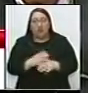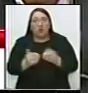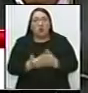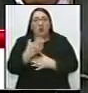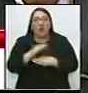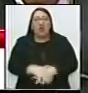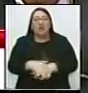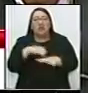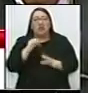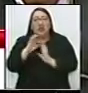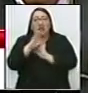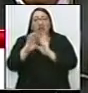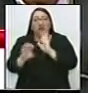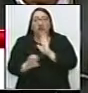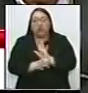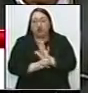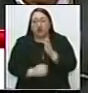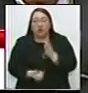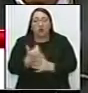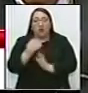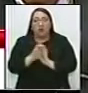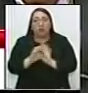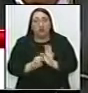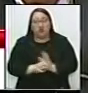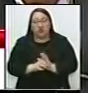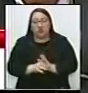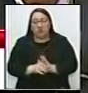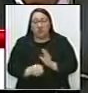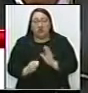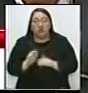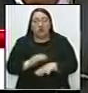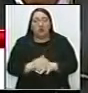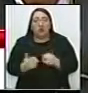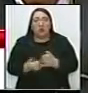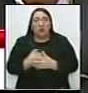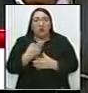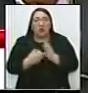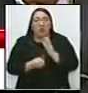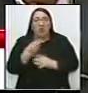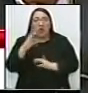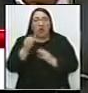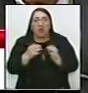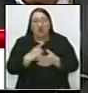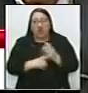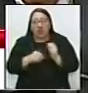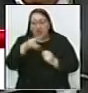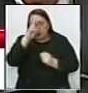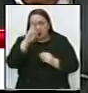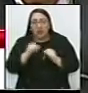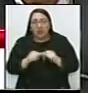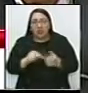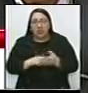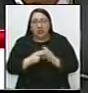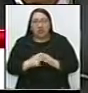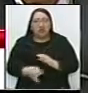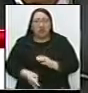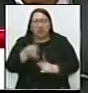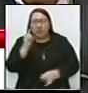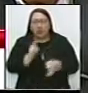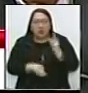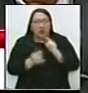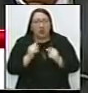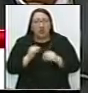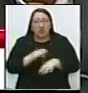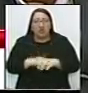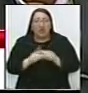asamblea constituyente, sobre nueva constitución, sobre nuevo modelo económico para que el país no siga siendo saqueado.